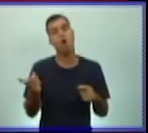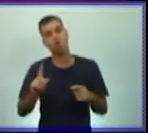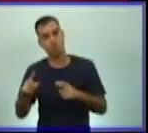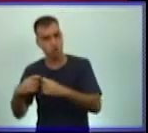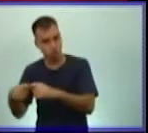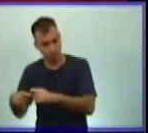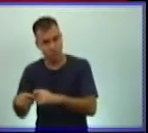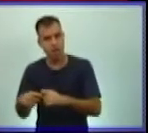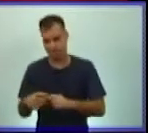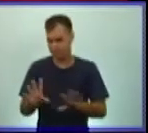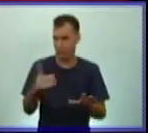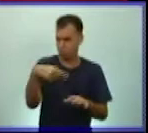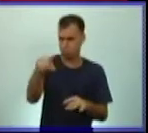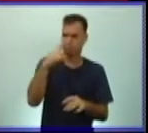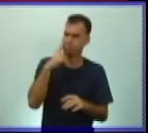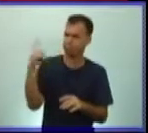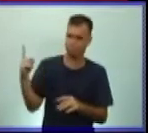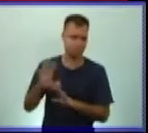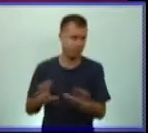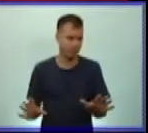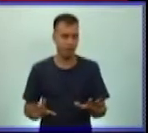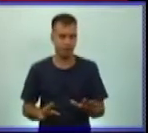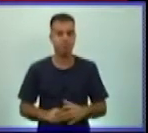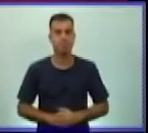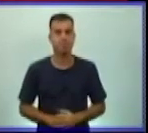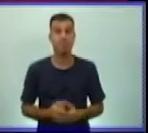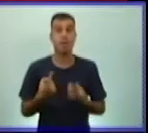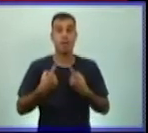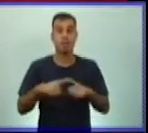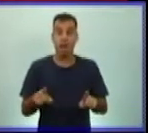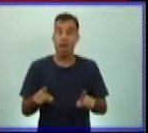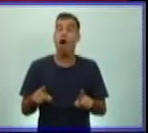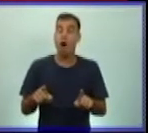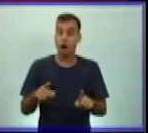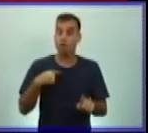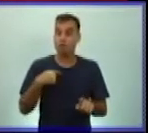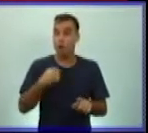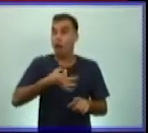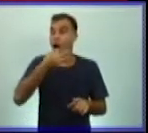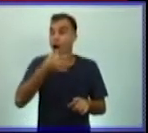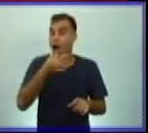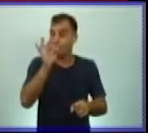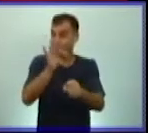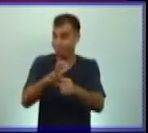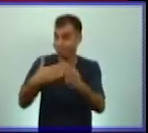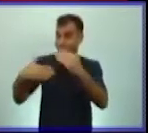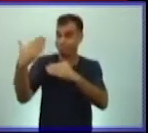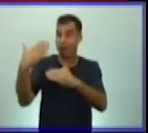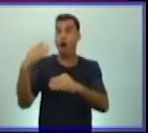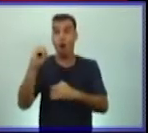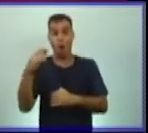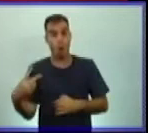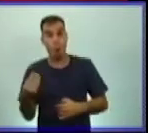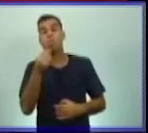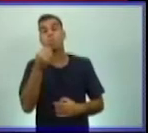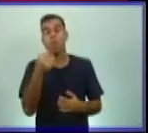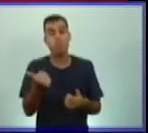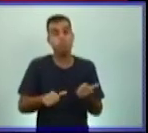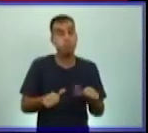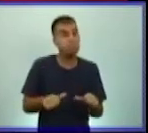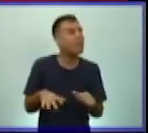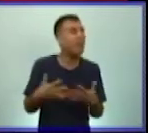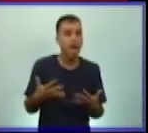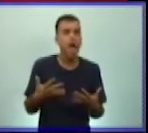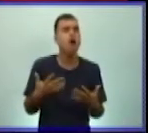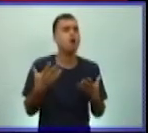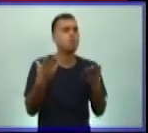las sustancias simples no metales. Pero ya les dije al inicio que el dioxígeno también puede reaccionar con varias